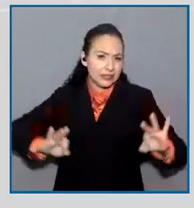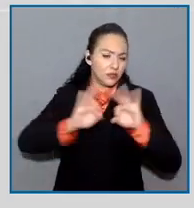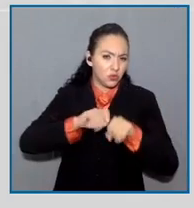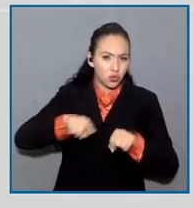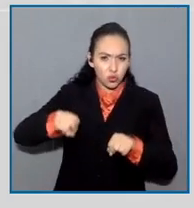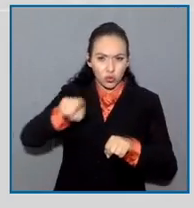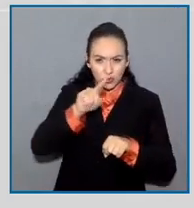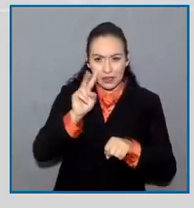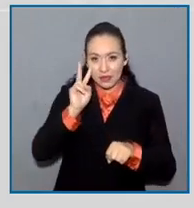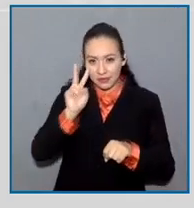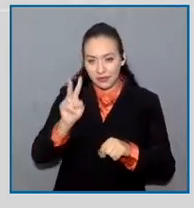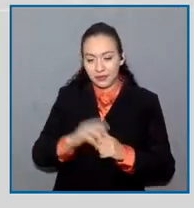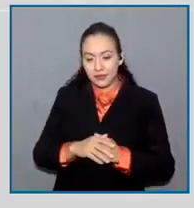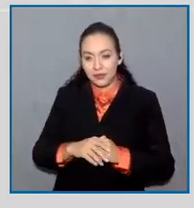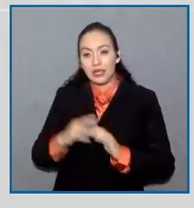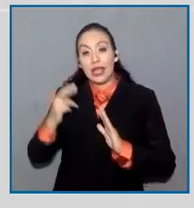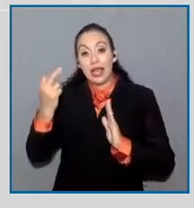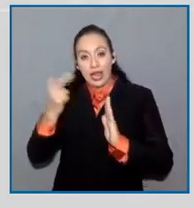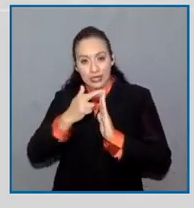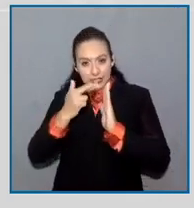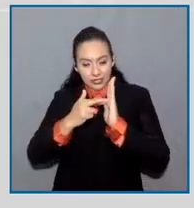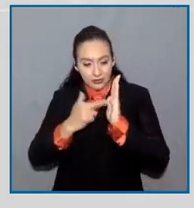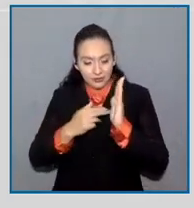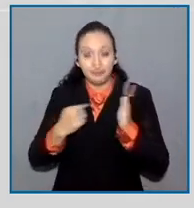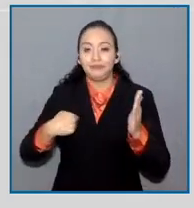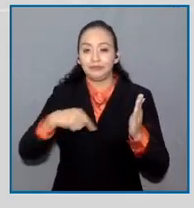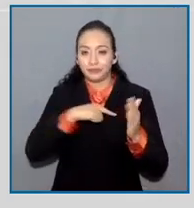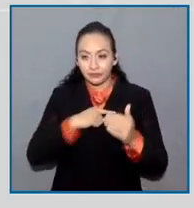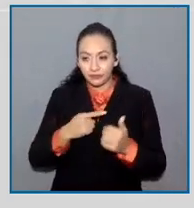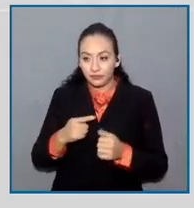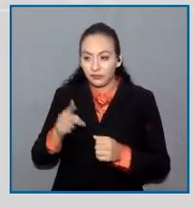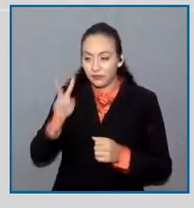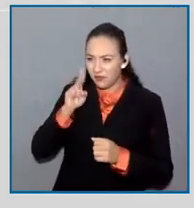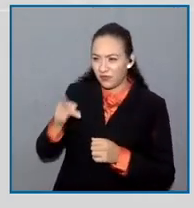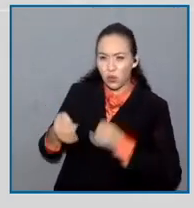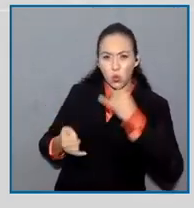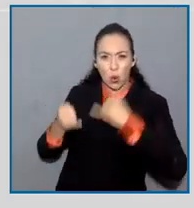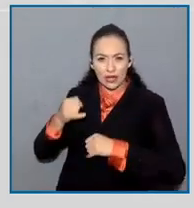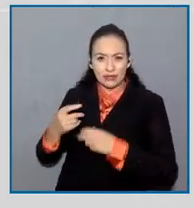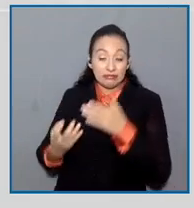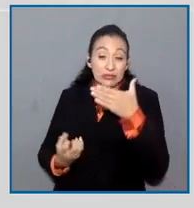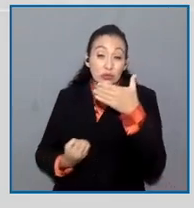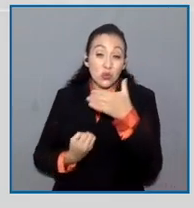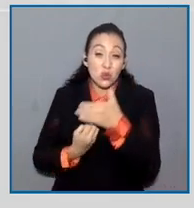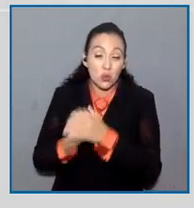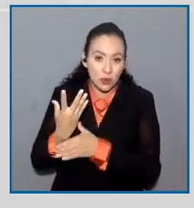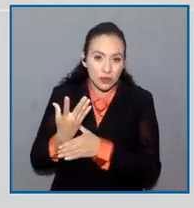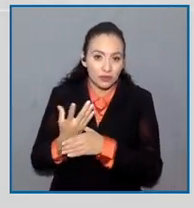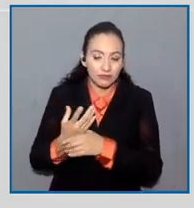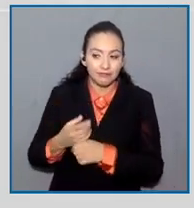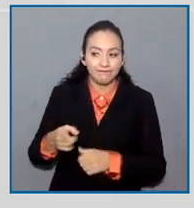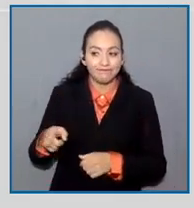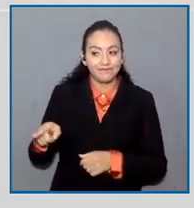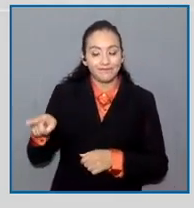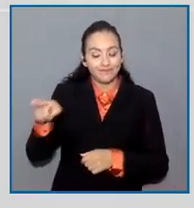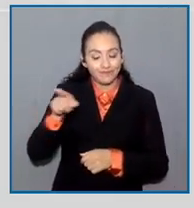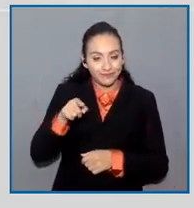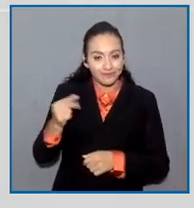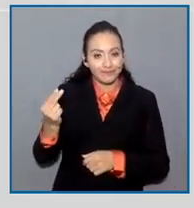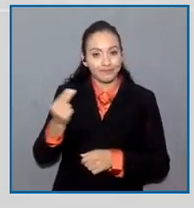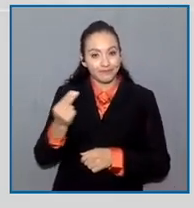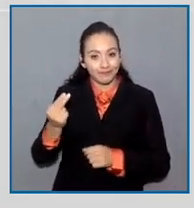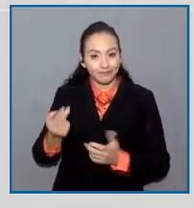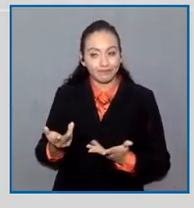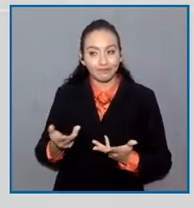de alejarnos de las personas justiciables que requieren un tratamiento adecuado a sus